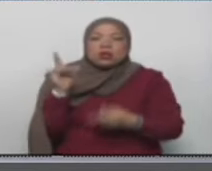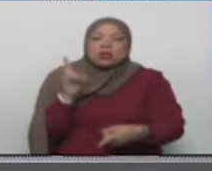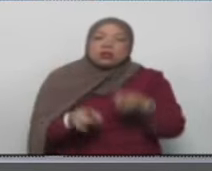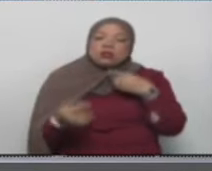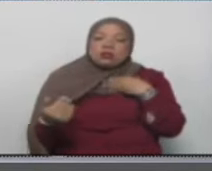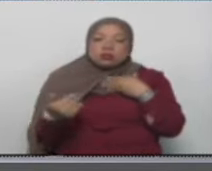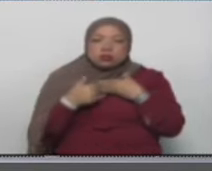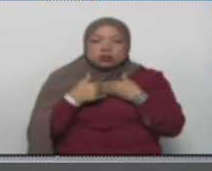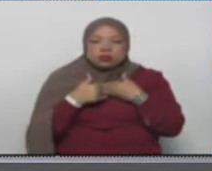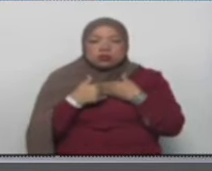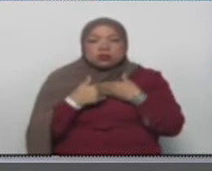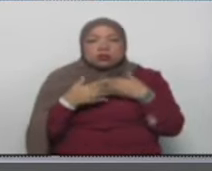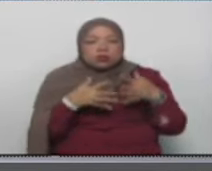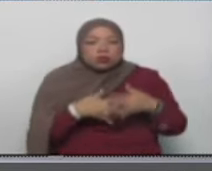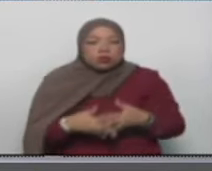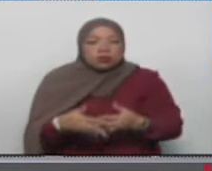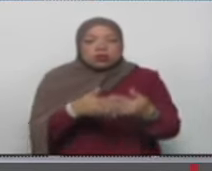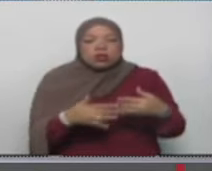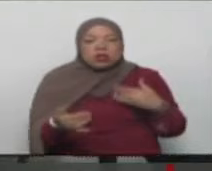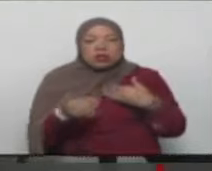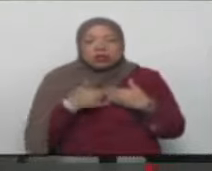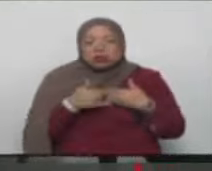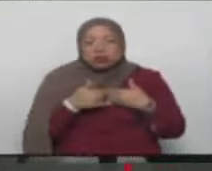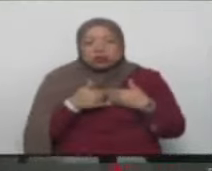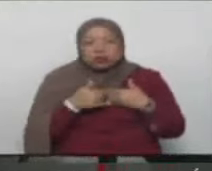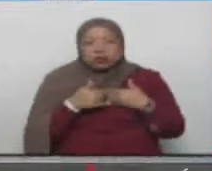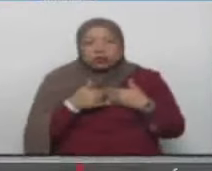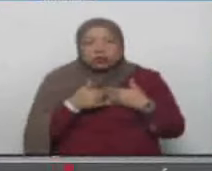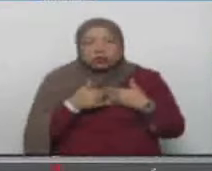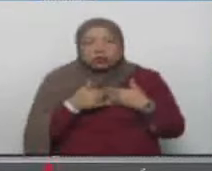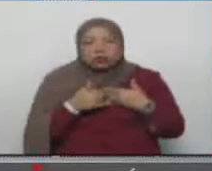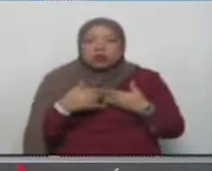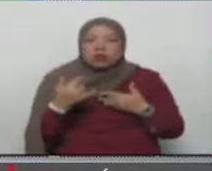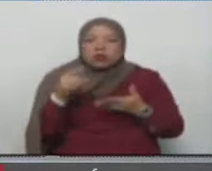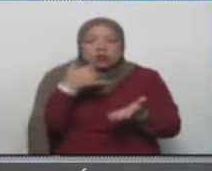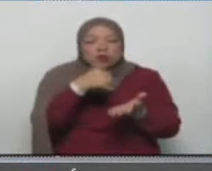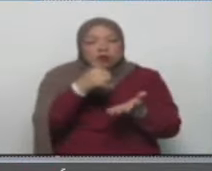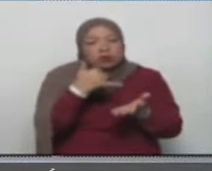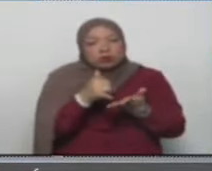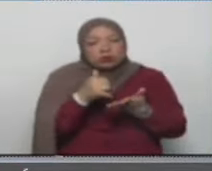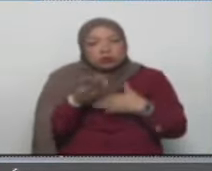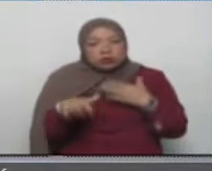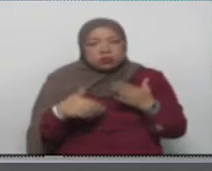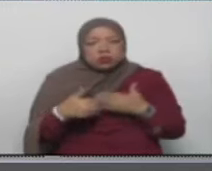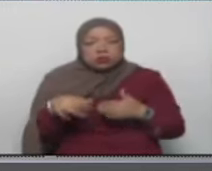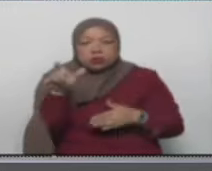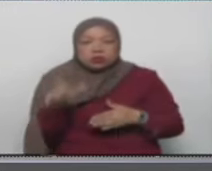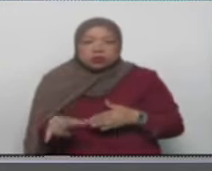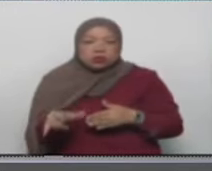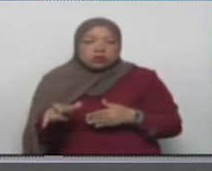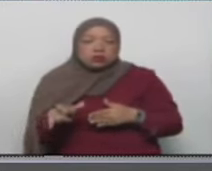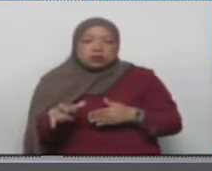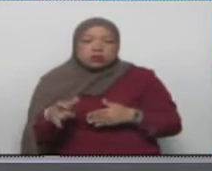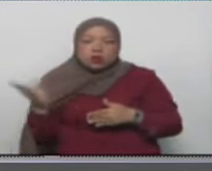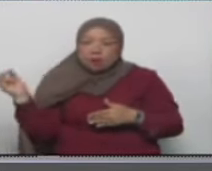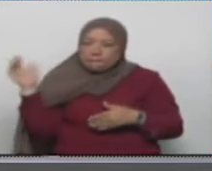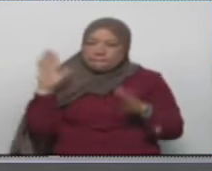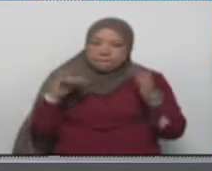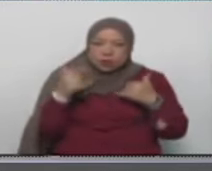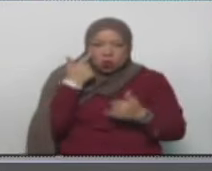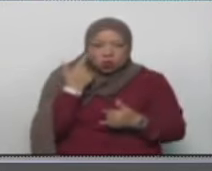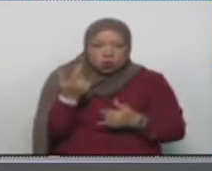concepto? Buenísimo. Es el imperialismo tecnológico. WhatsApp, venite para acá, mijo. Venite para acá,